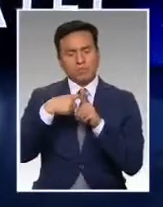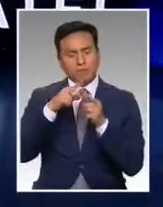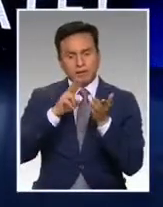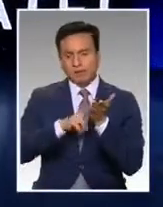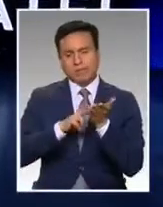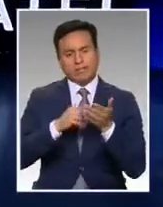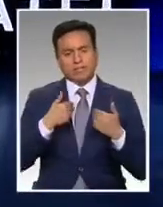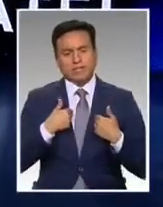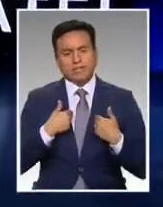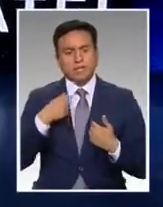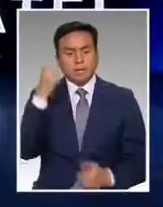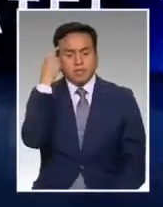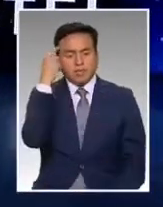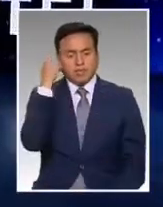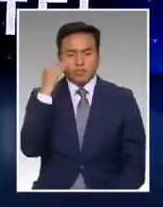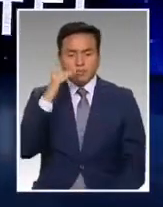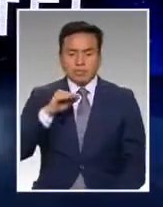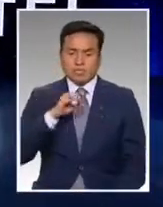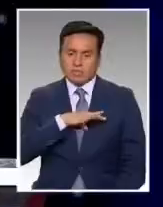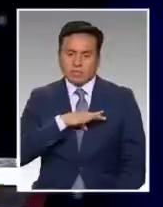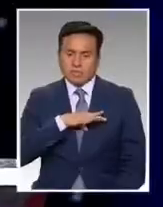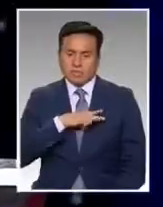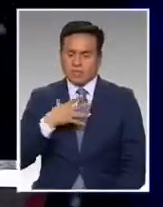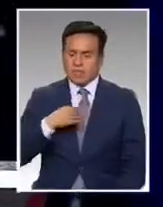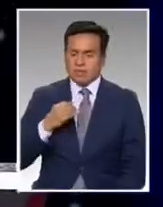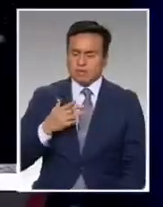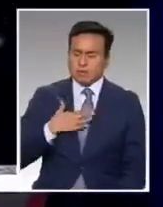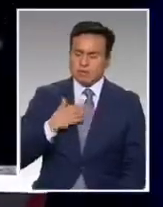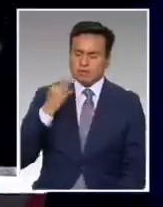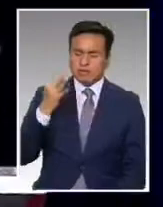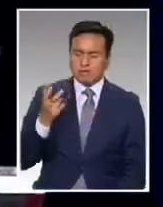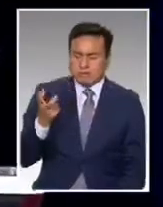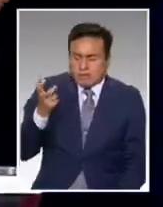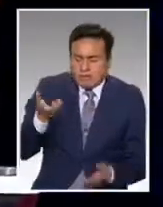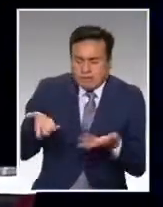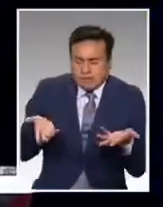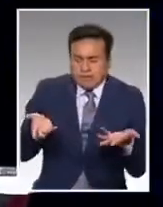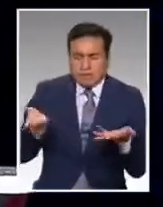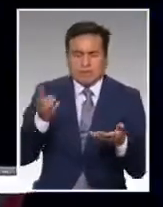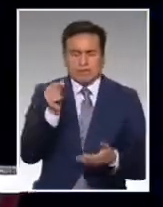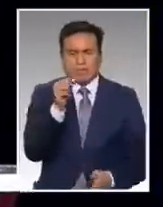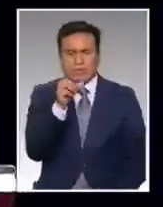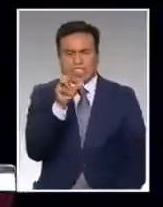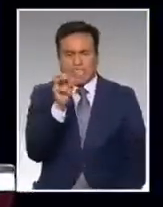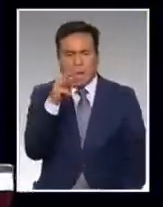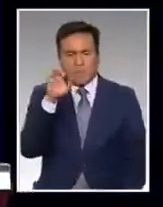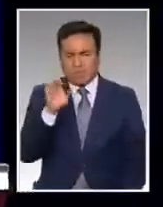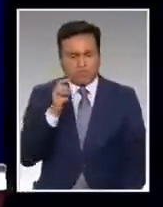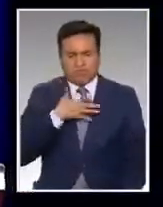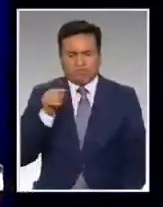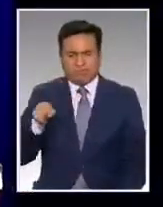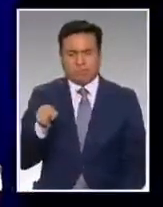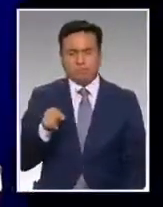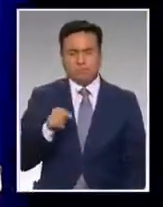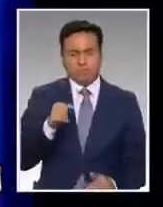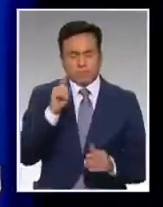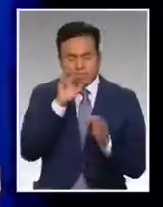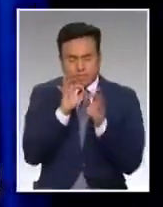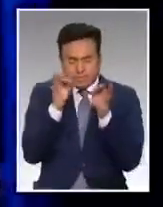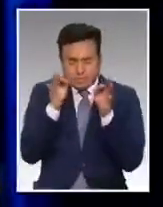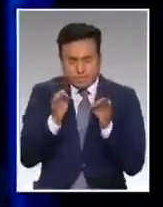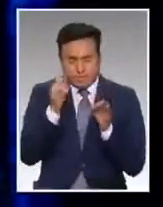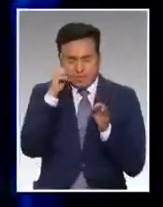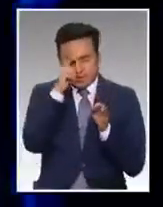lista pienso en los niños de chile pienso una hija mía es el día mañana delinque no la quiero en el sename como presidente tomaría medidas difíciles una de ellas